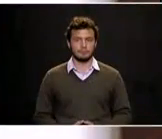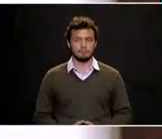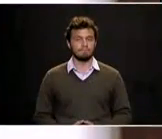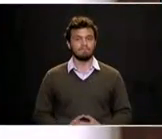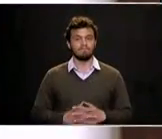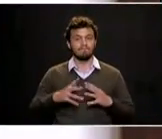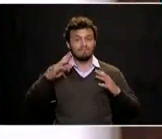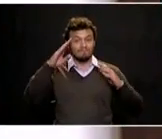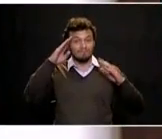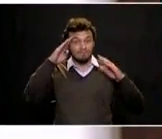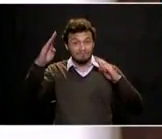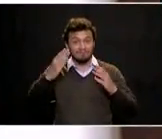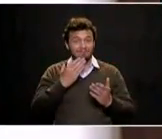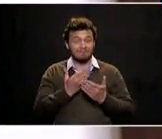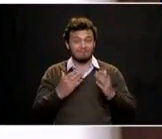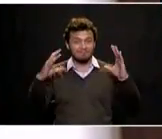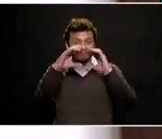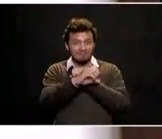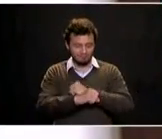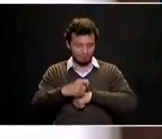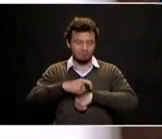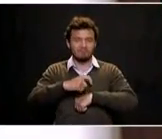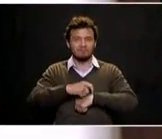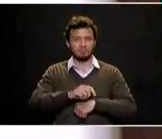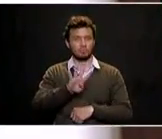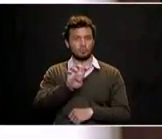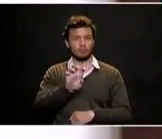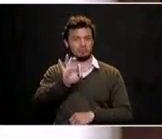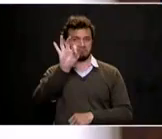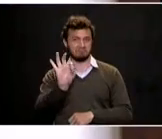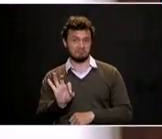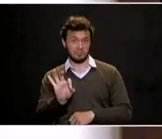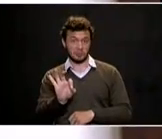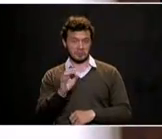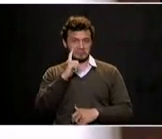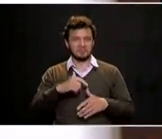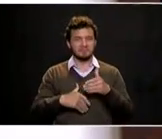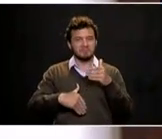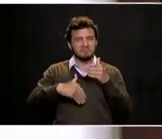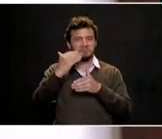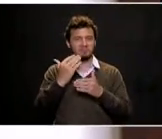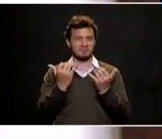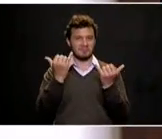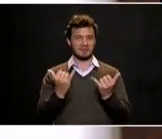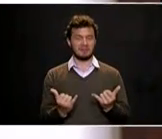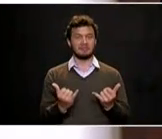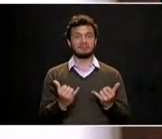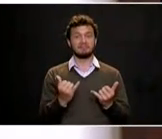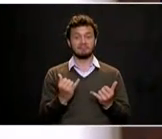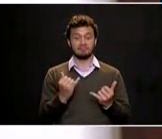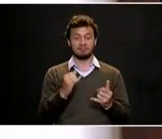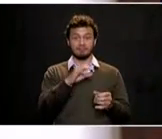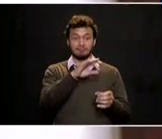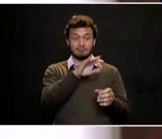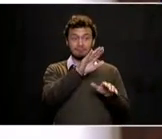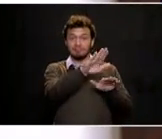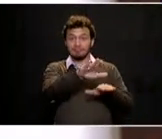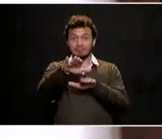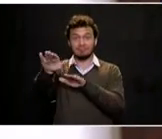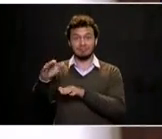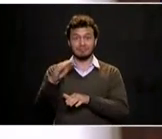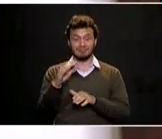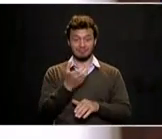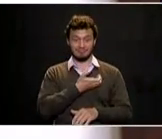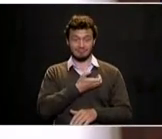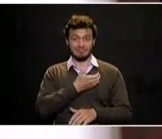Hola, ¿qué tal? Buenas noches. Son las 9 en punto e iniciamos la hora del debate, un espacio para que los candidatos